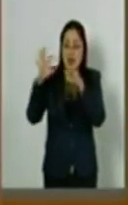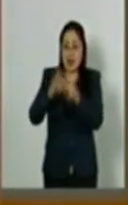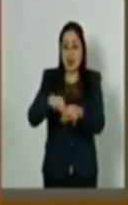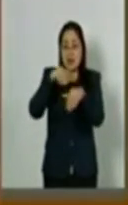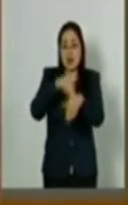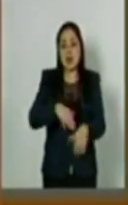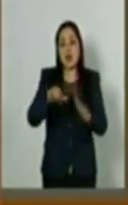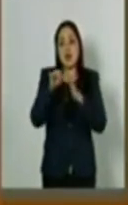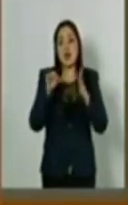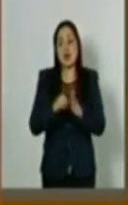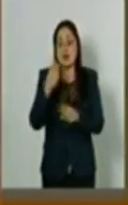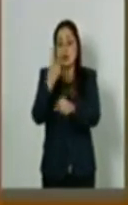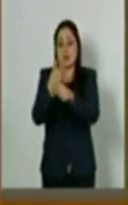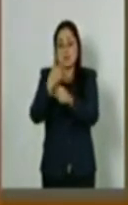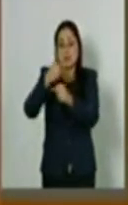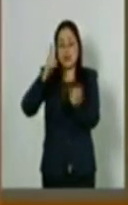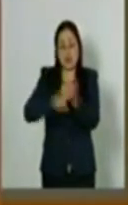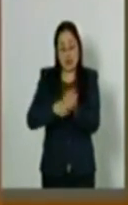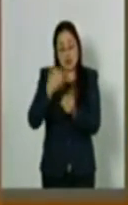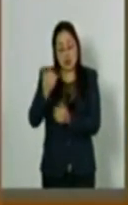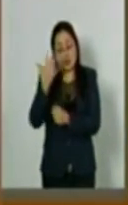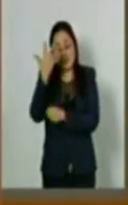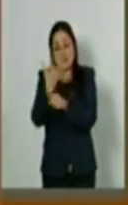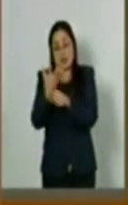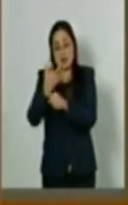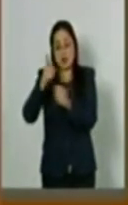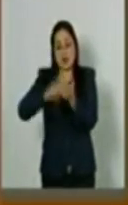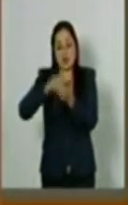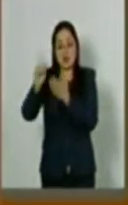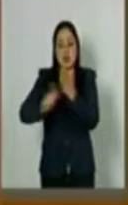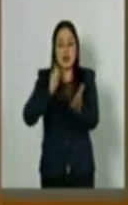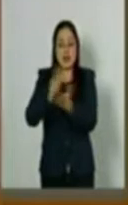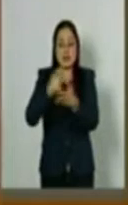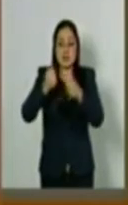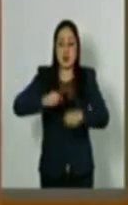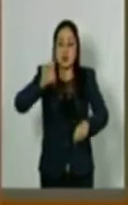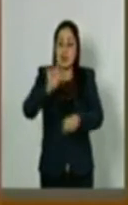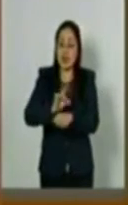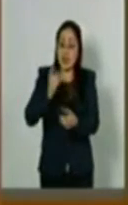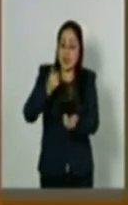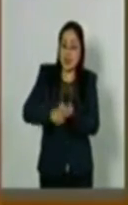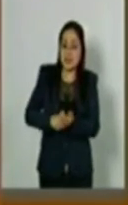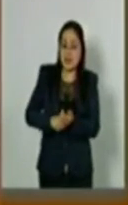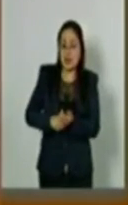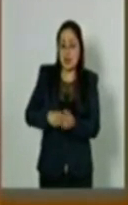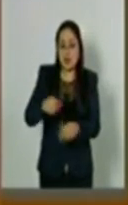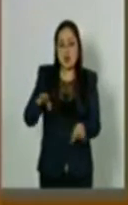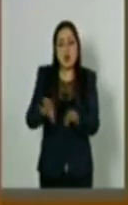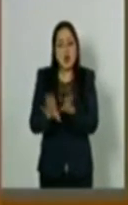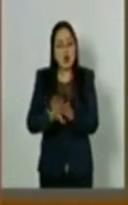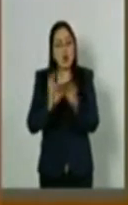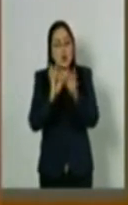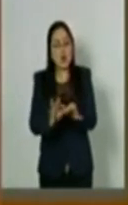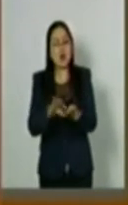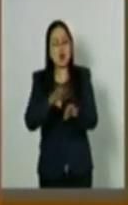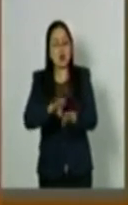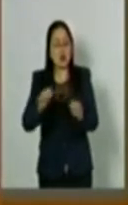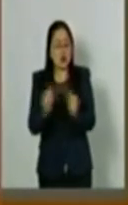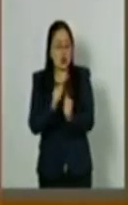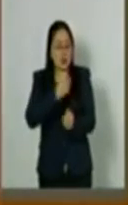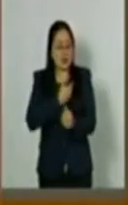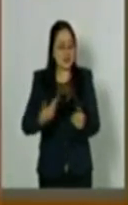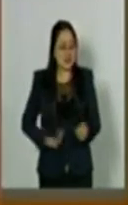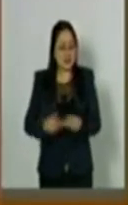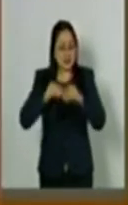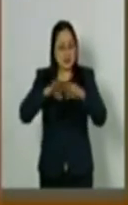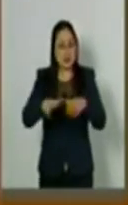establece el artículo 3 y 5 de la Ley de Seguridad Interior, tal y como se estableció en el decreto